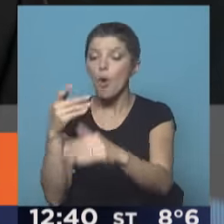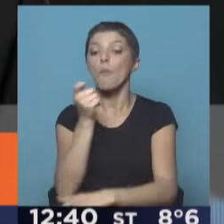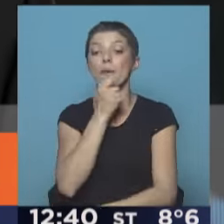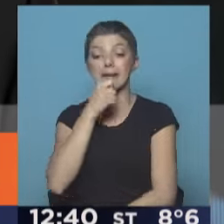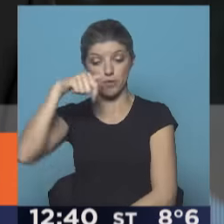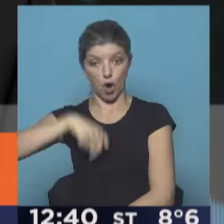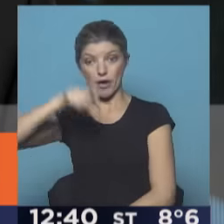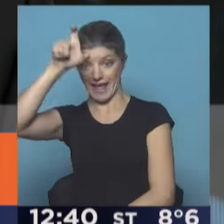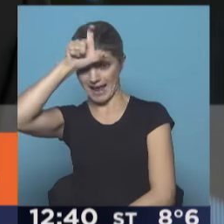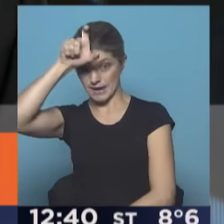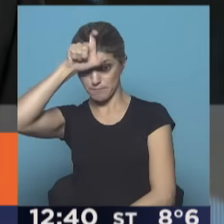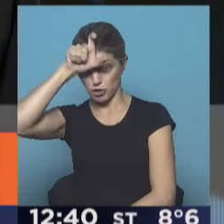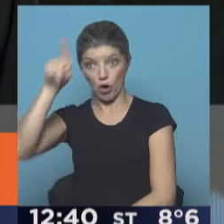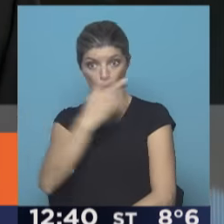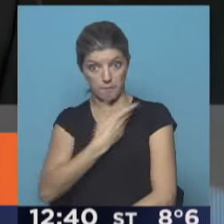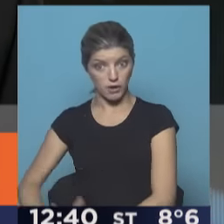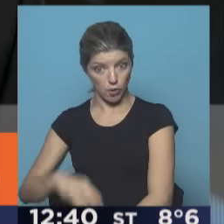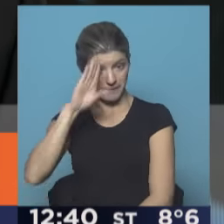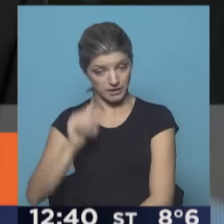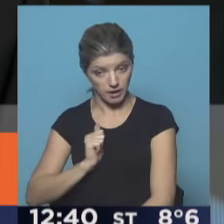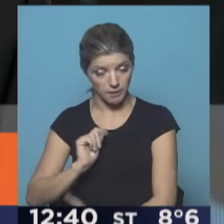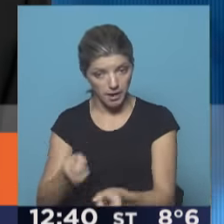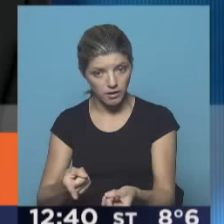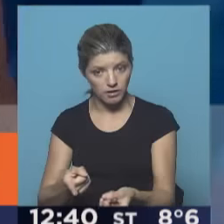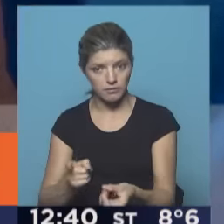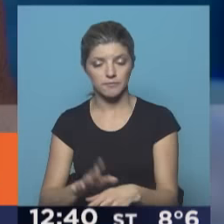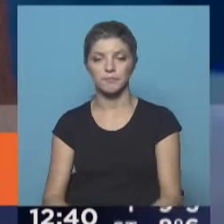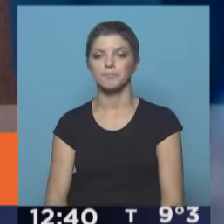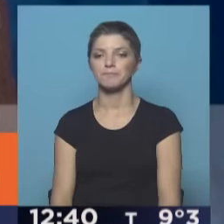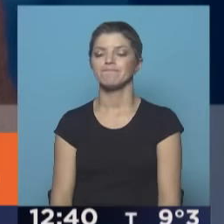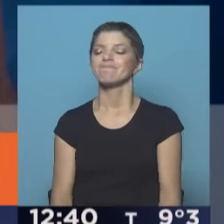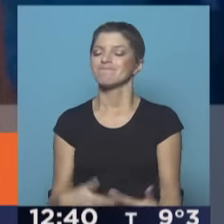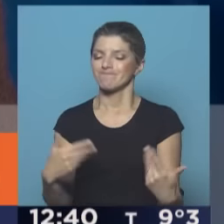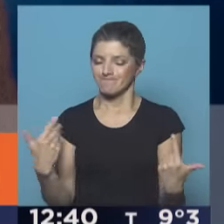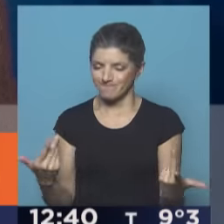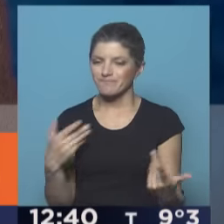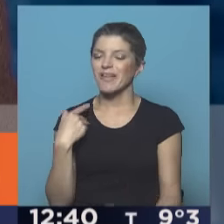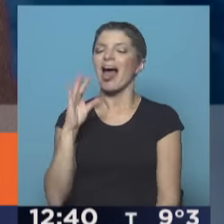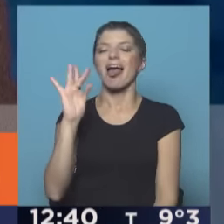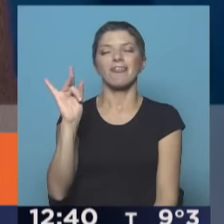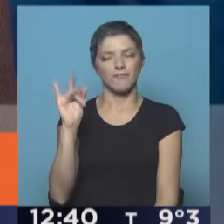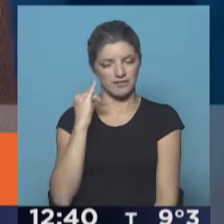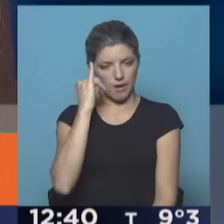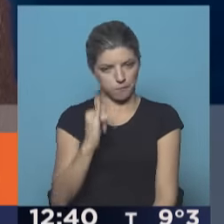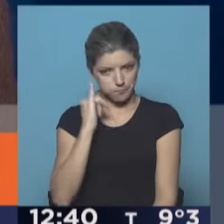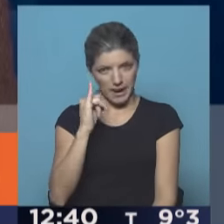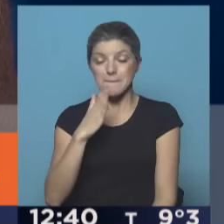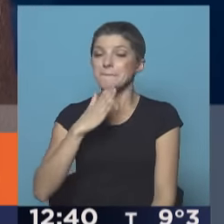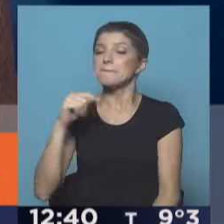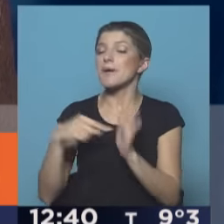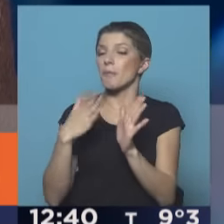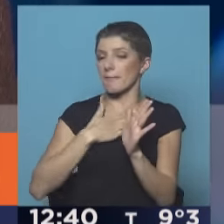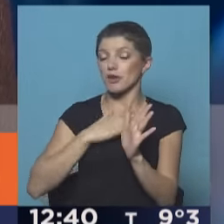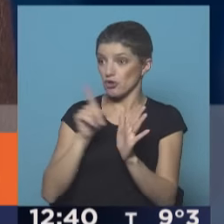hoy Un gobierno militar una dictadura militar eh es difícil de decirlo pero yo diría que no al contrario me parece que